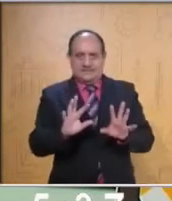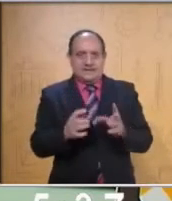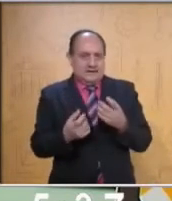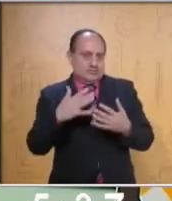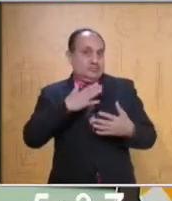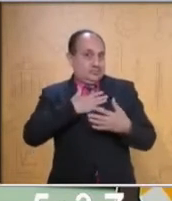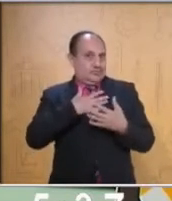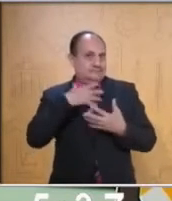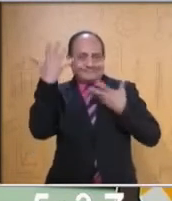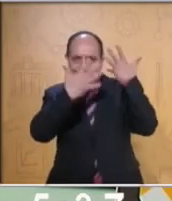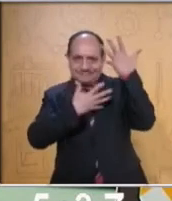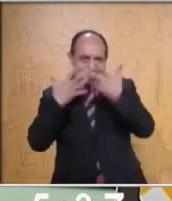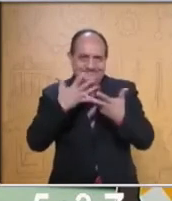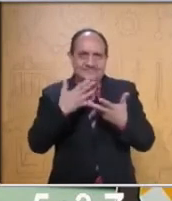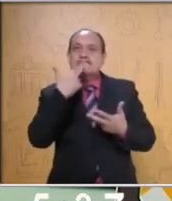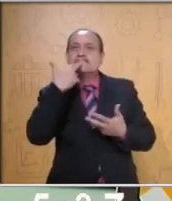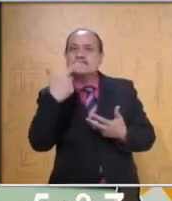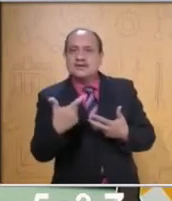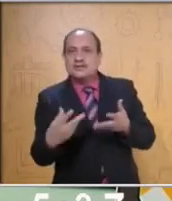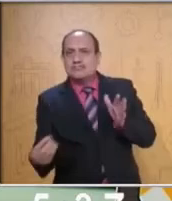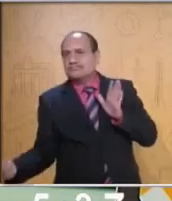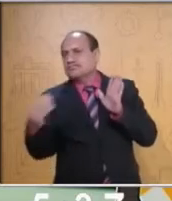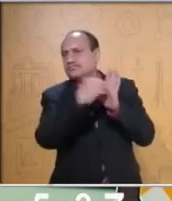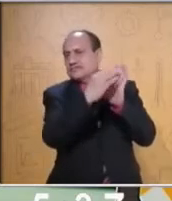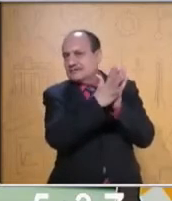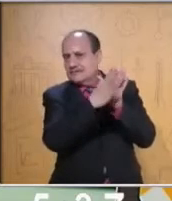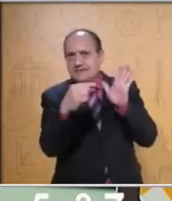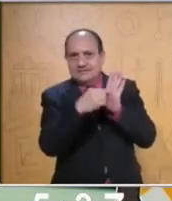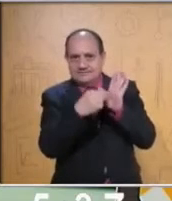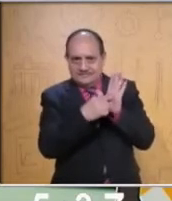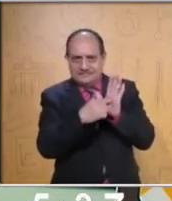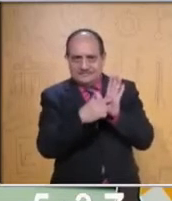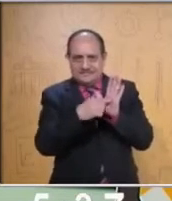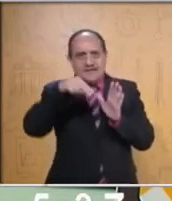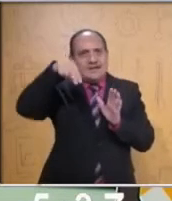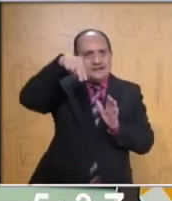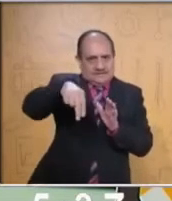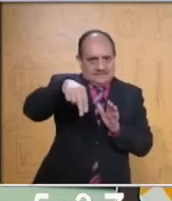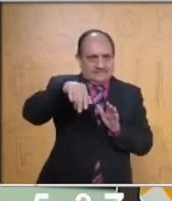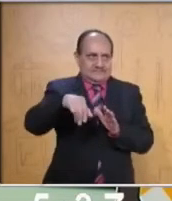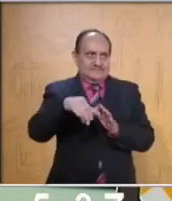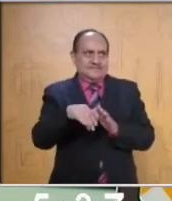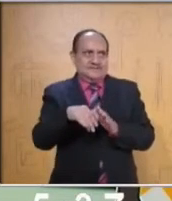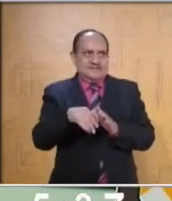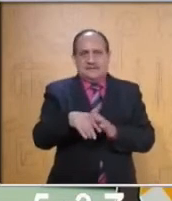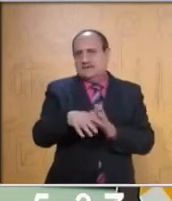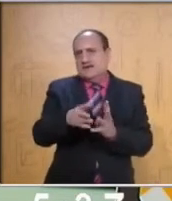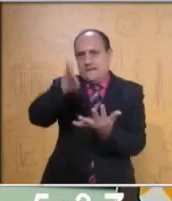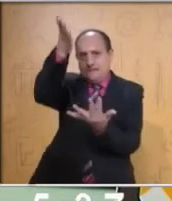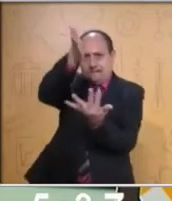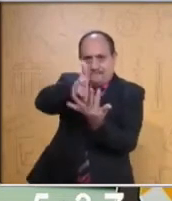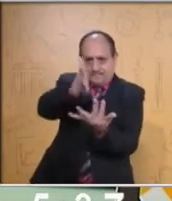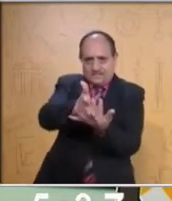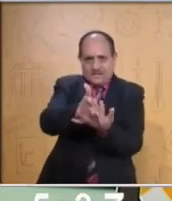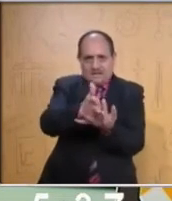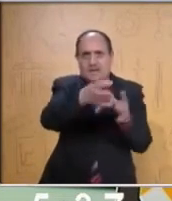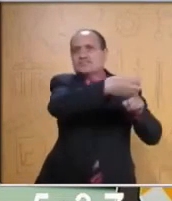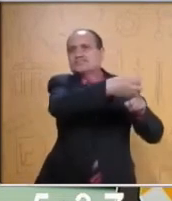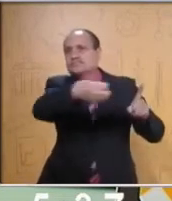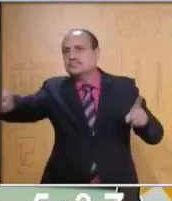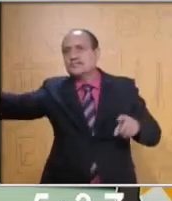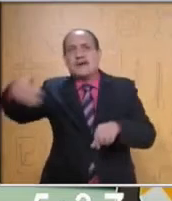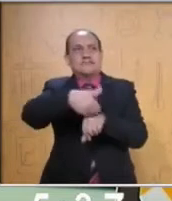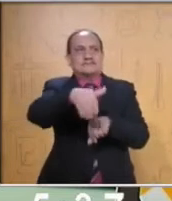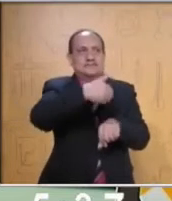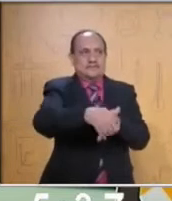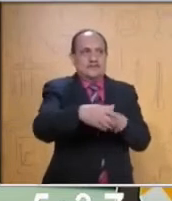mí, vamos a poner ME, que es mediana, y vamos a poner todos los datos de